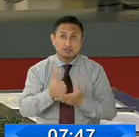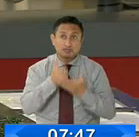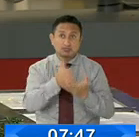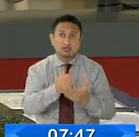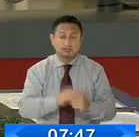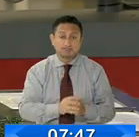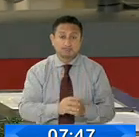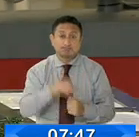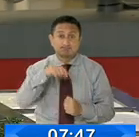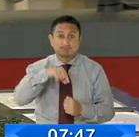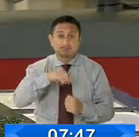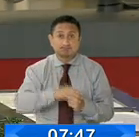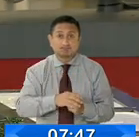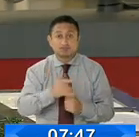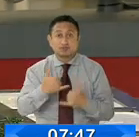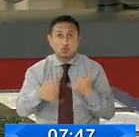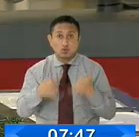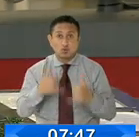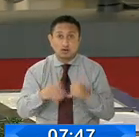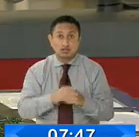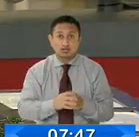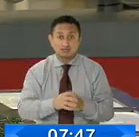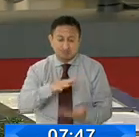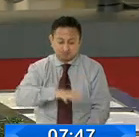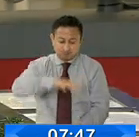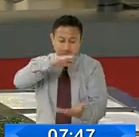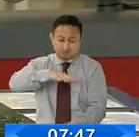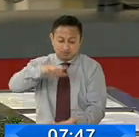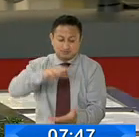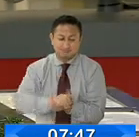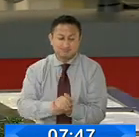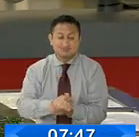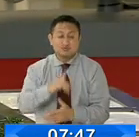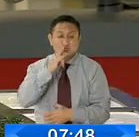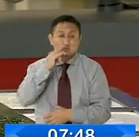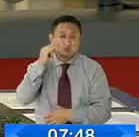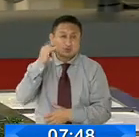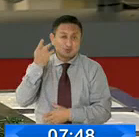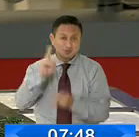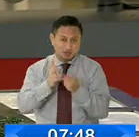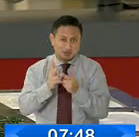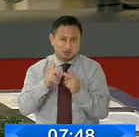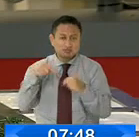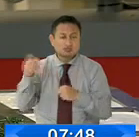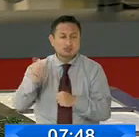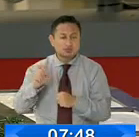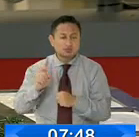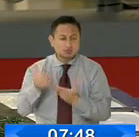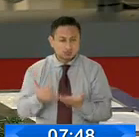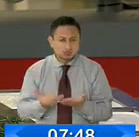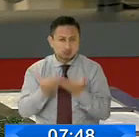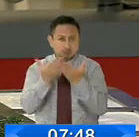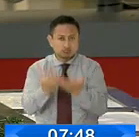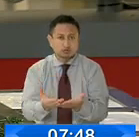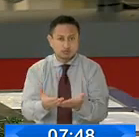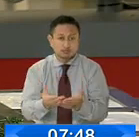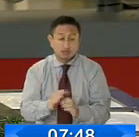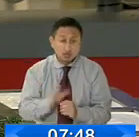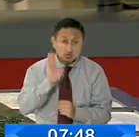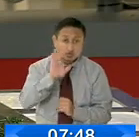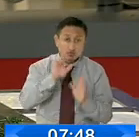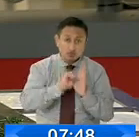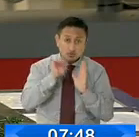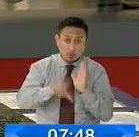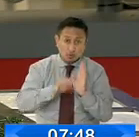Allí también se entregaron juguetes, varios presentes, a varios de nuestros vecinos que tanta necesidad tienen. Y a través de sus